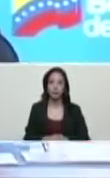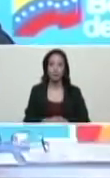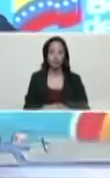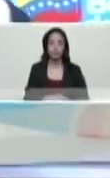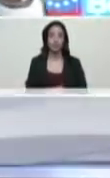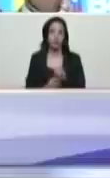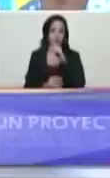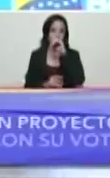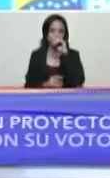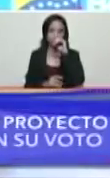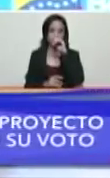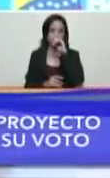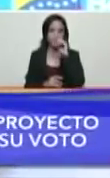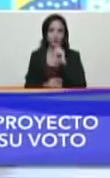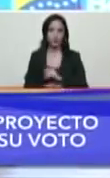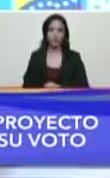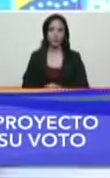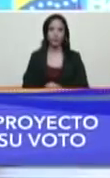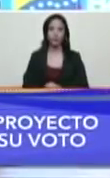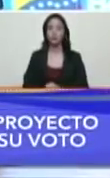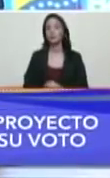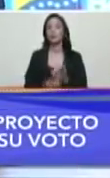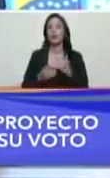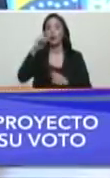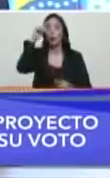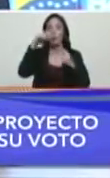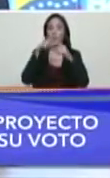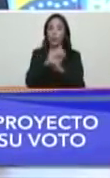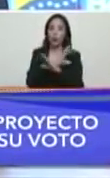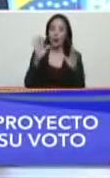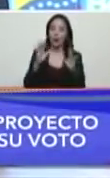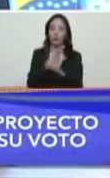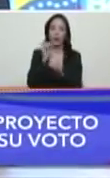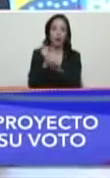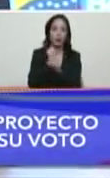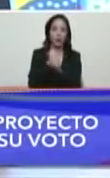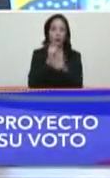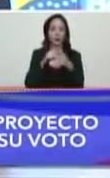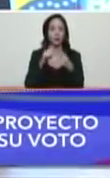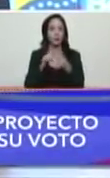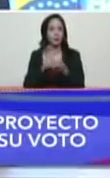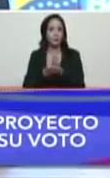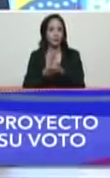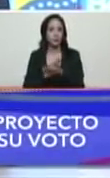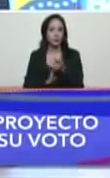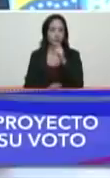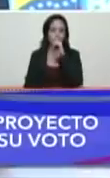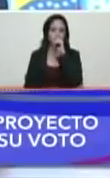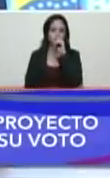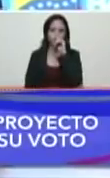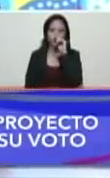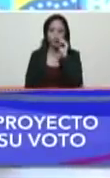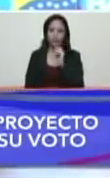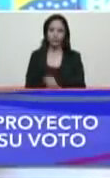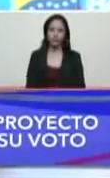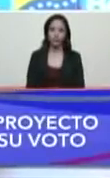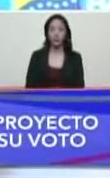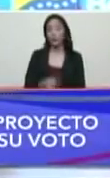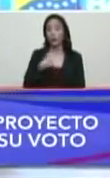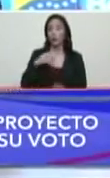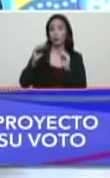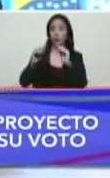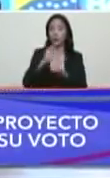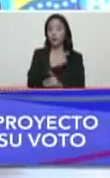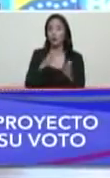de toda la patria que quiere trabajo, que quiere prosperidad. Yo le he dicho a los empresarios